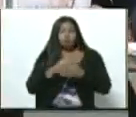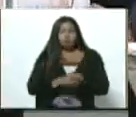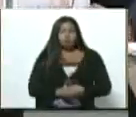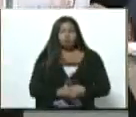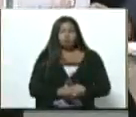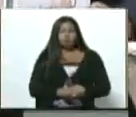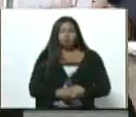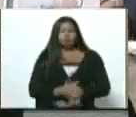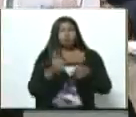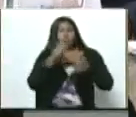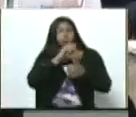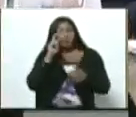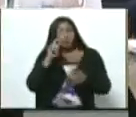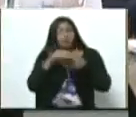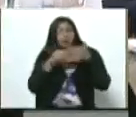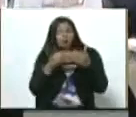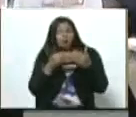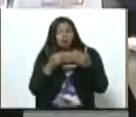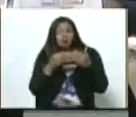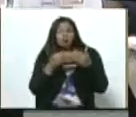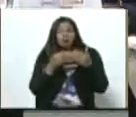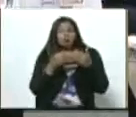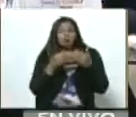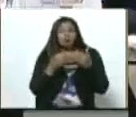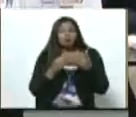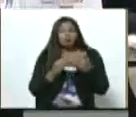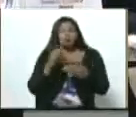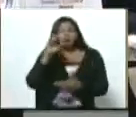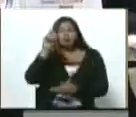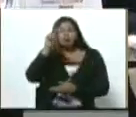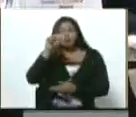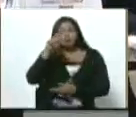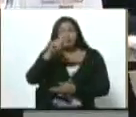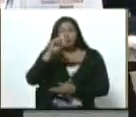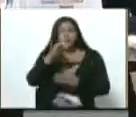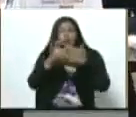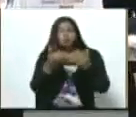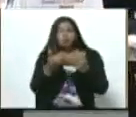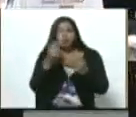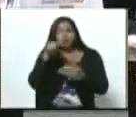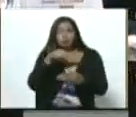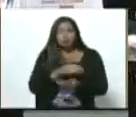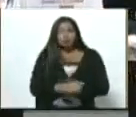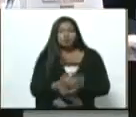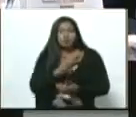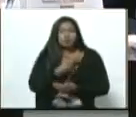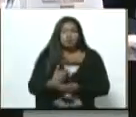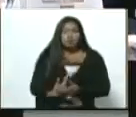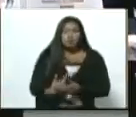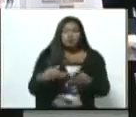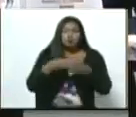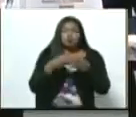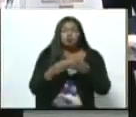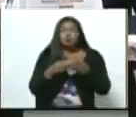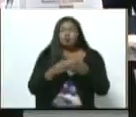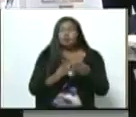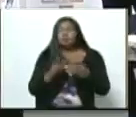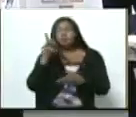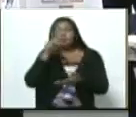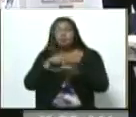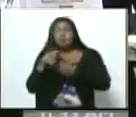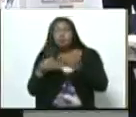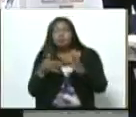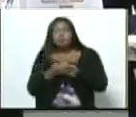Bien, amigos, escuchaban ustedes allí al Contralor General de la República, también al presidente de la Comisión de Postulaciones